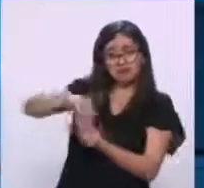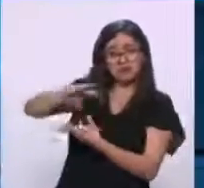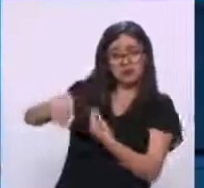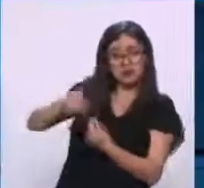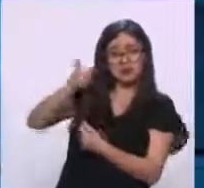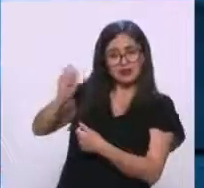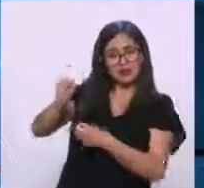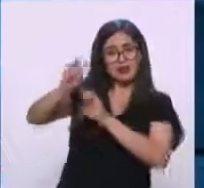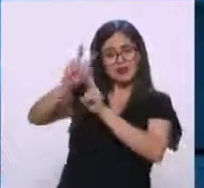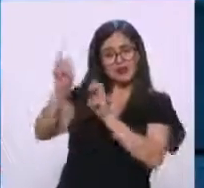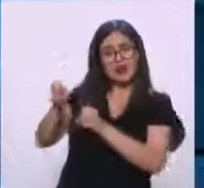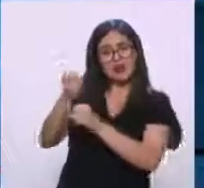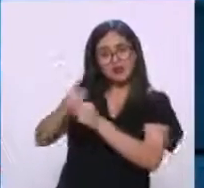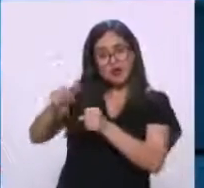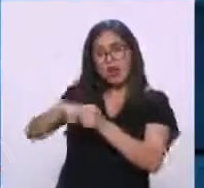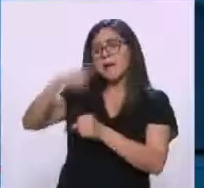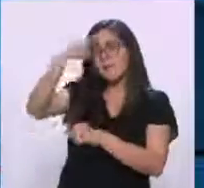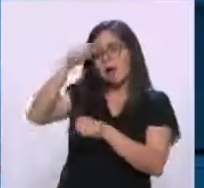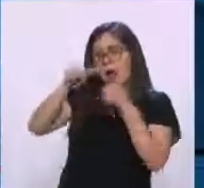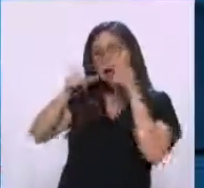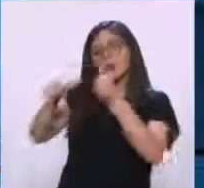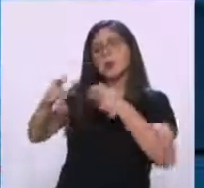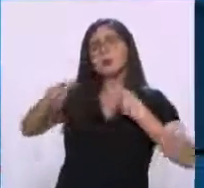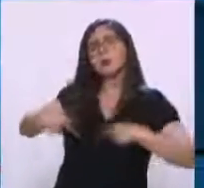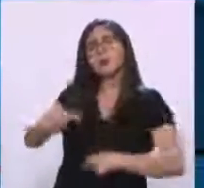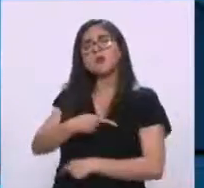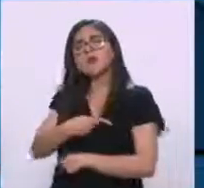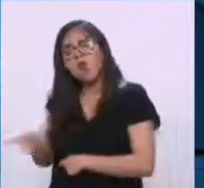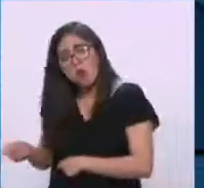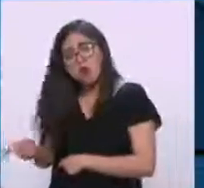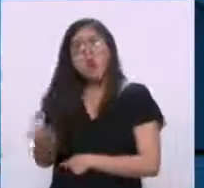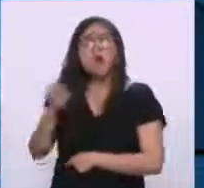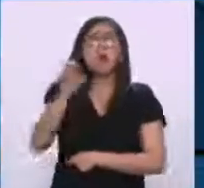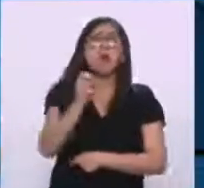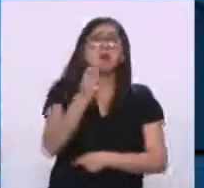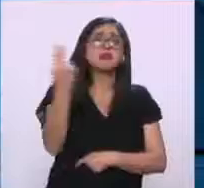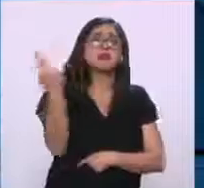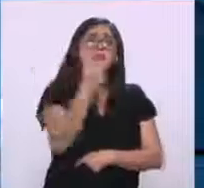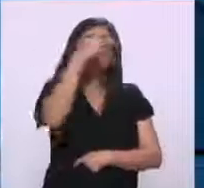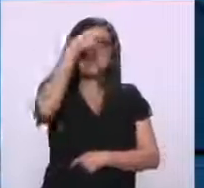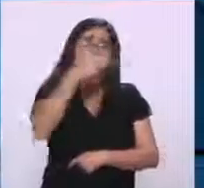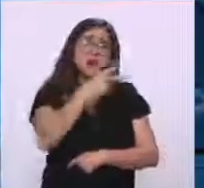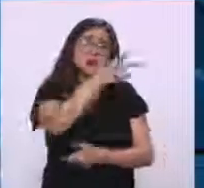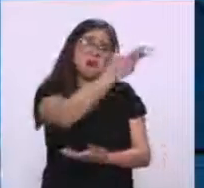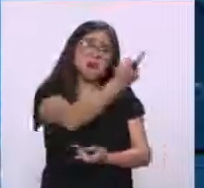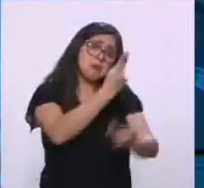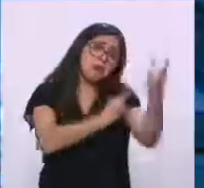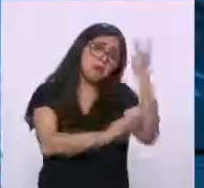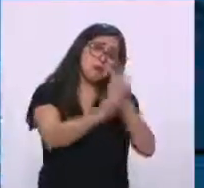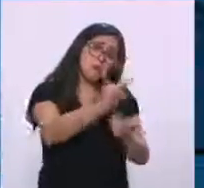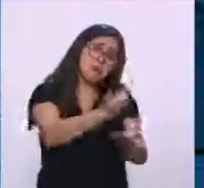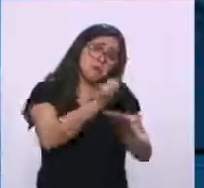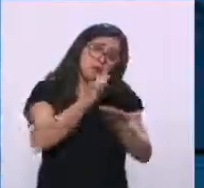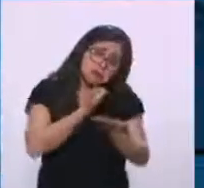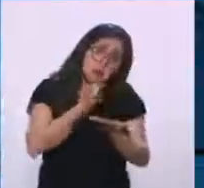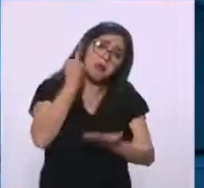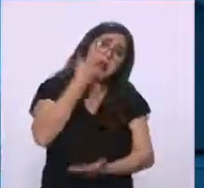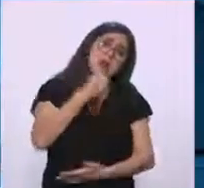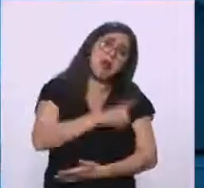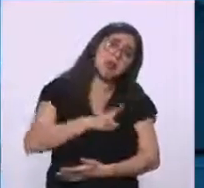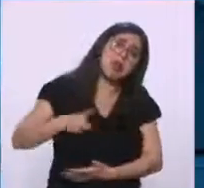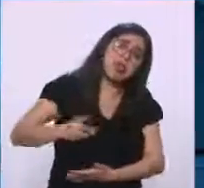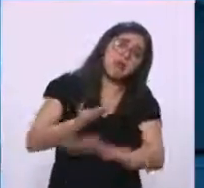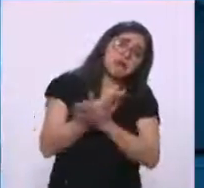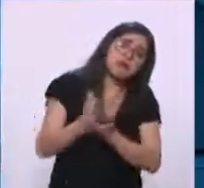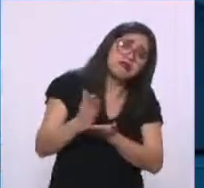comentando respecto a dar apoyos a la población más vulnerable, o se endeuda. Y entonces, básicamente, lo que tendría que estar haciendo el gobierno, en dado caso de no